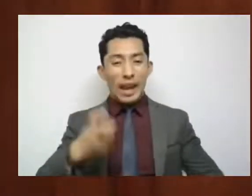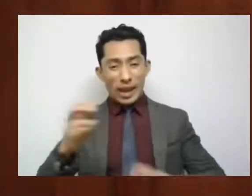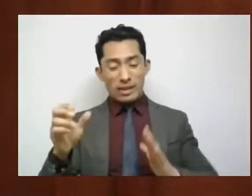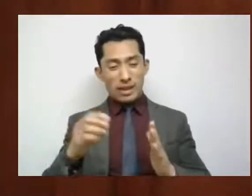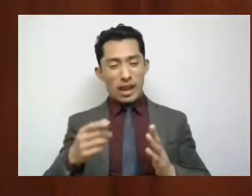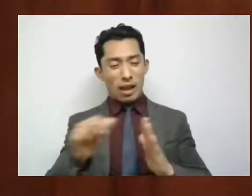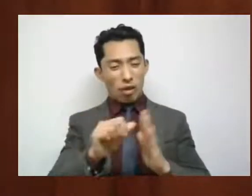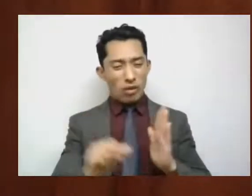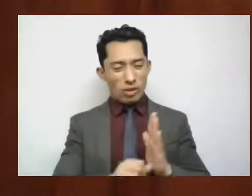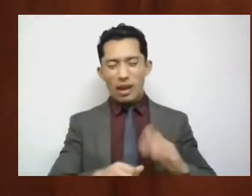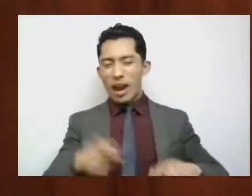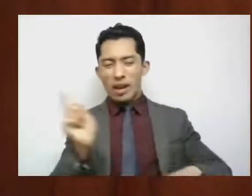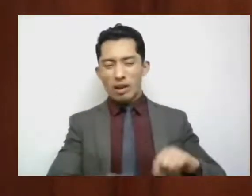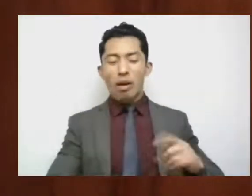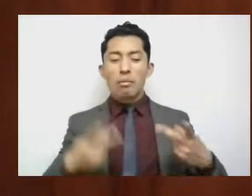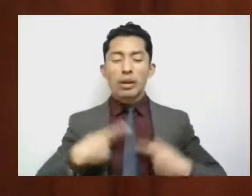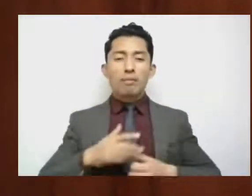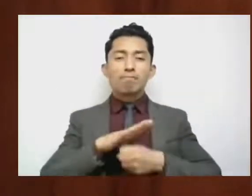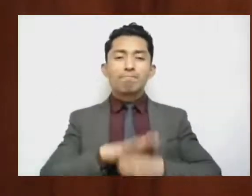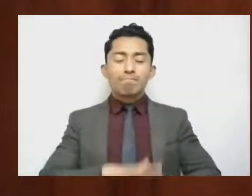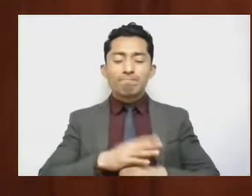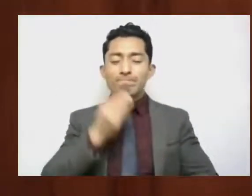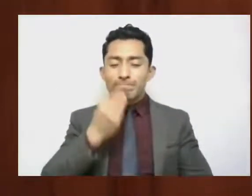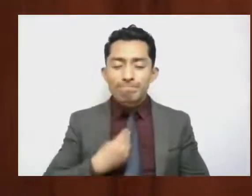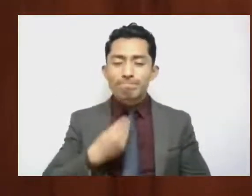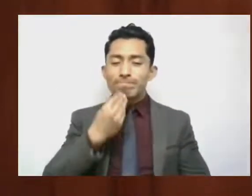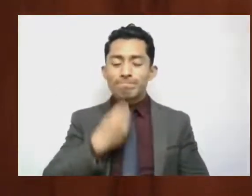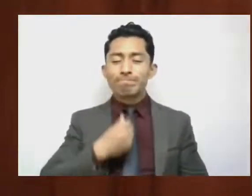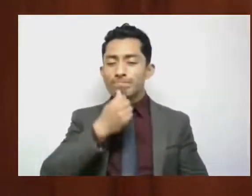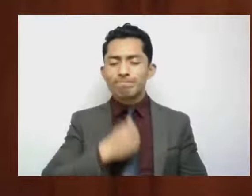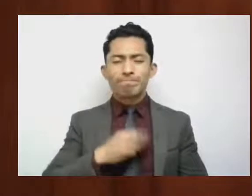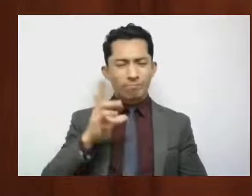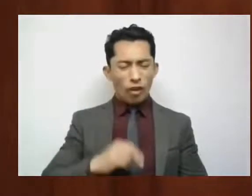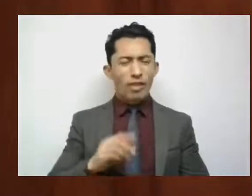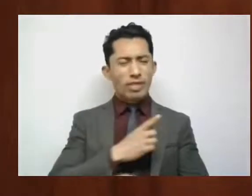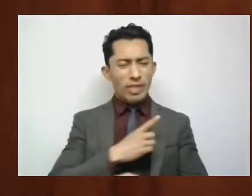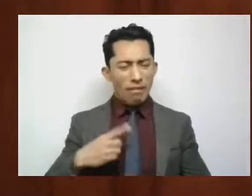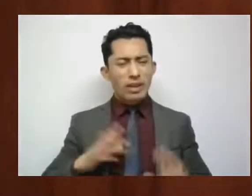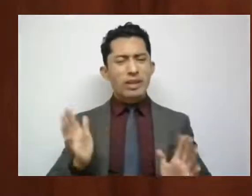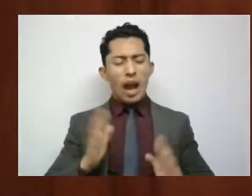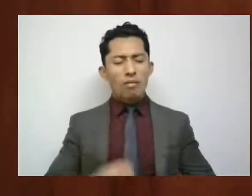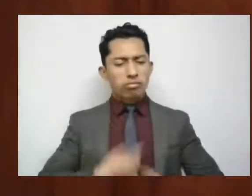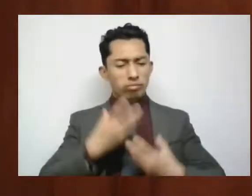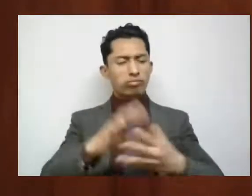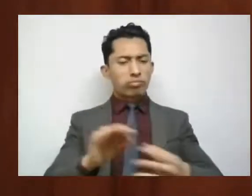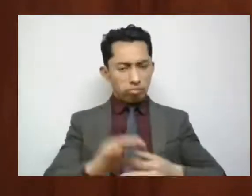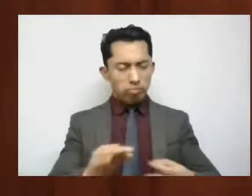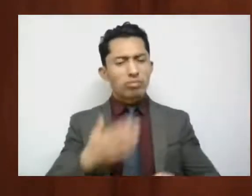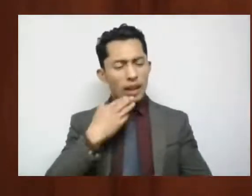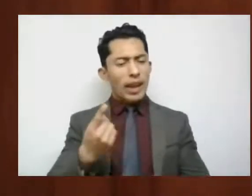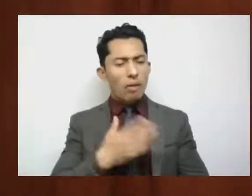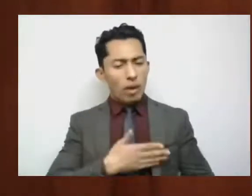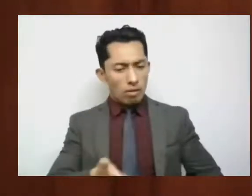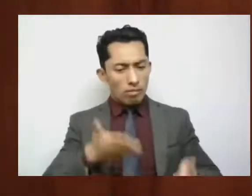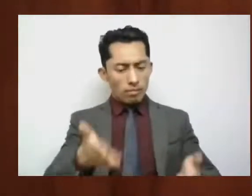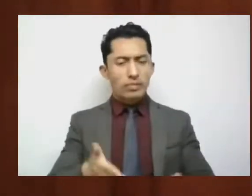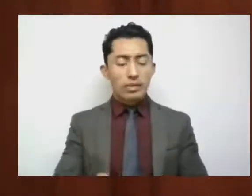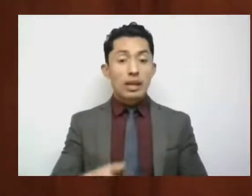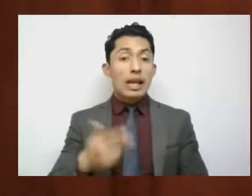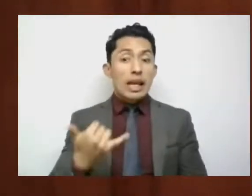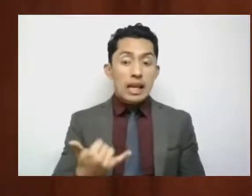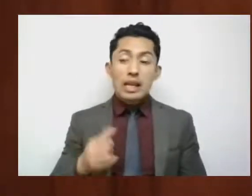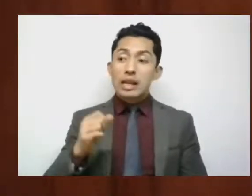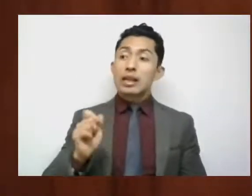represión. Nunca vamos a estar a favor de limitar la expresión, y mucho menos vamos a promover que una